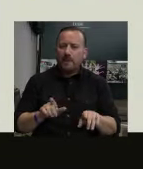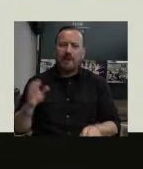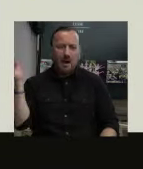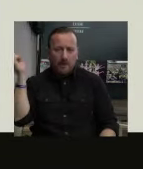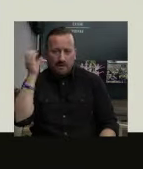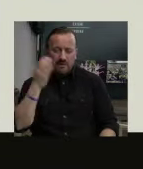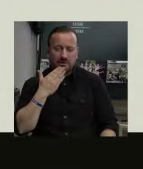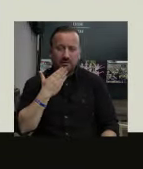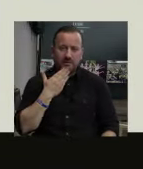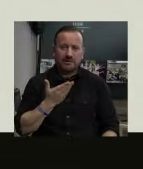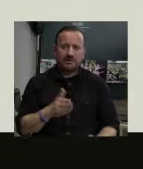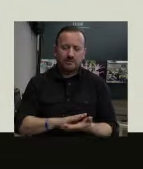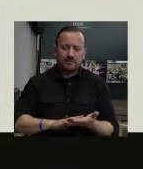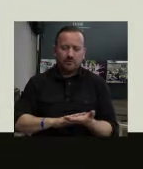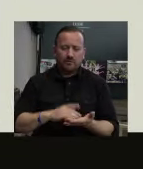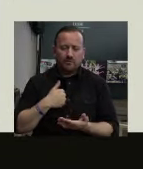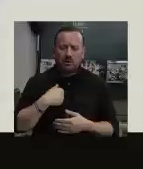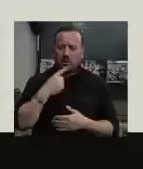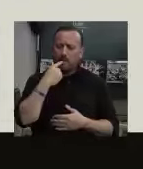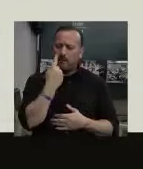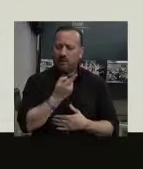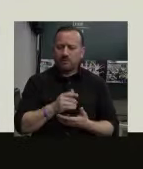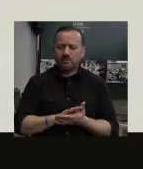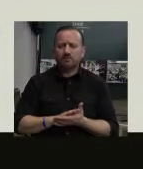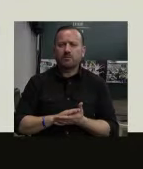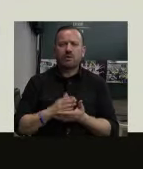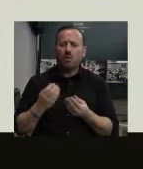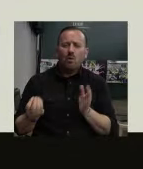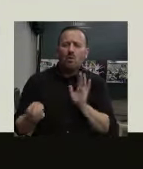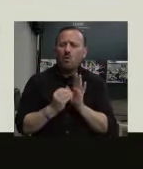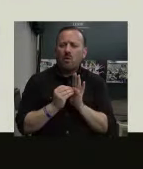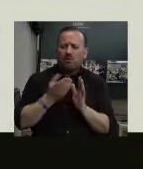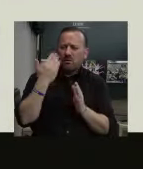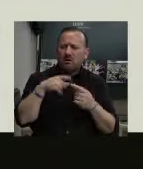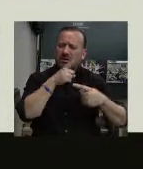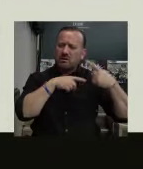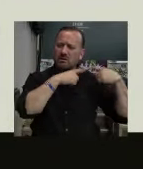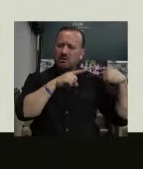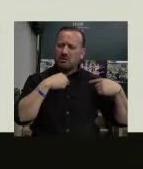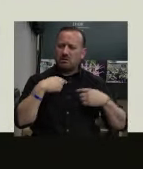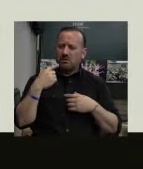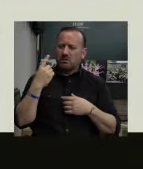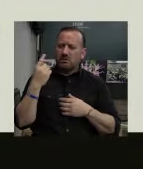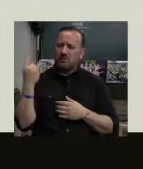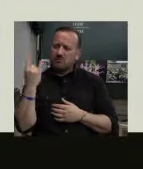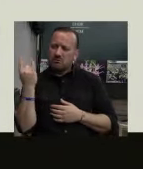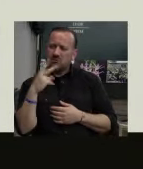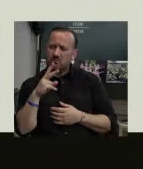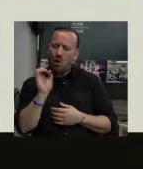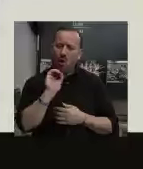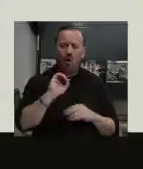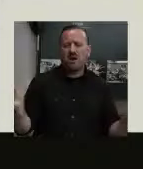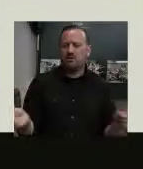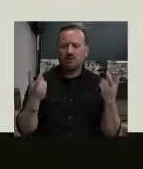aprender cuando yo me pregunto En qué momento de la historia a veces uno en la universidad o en la